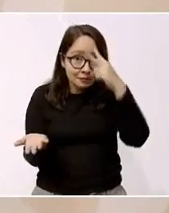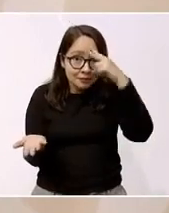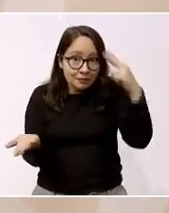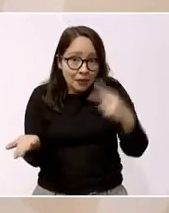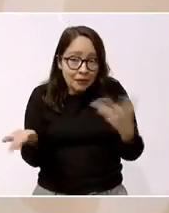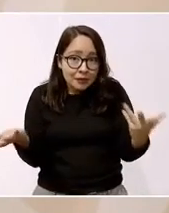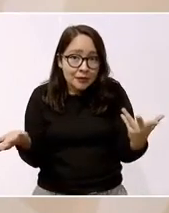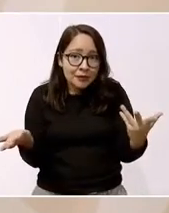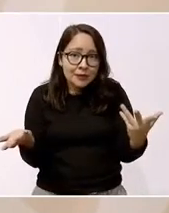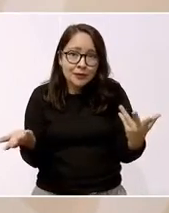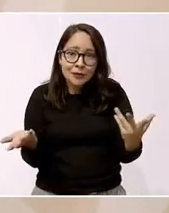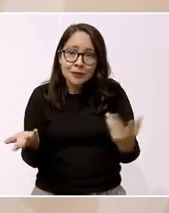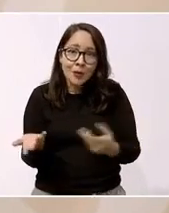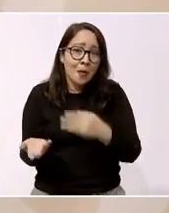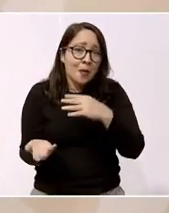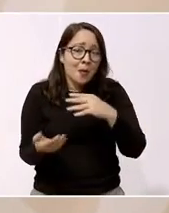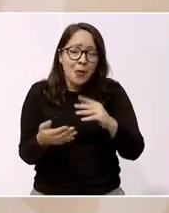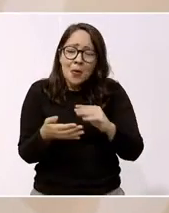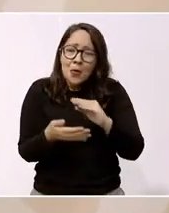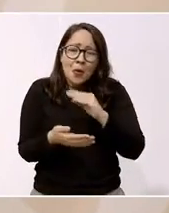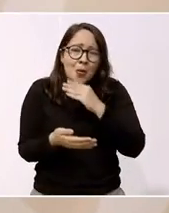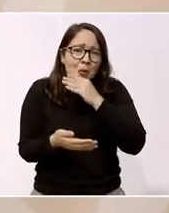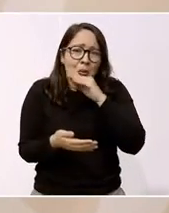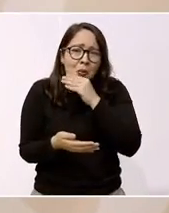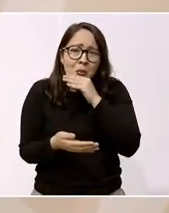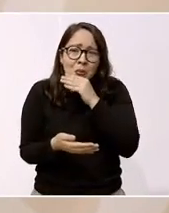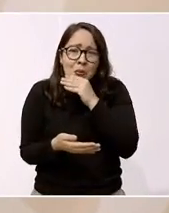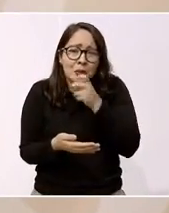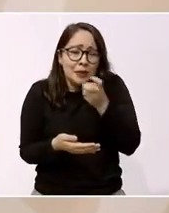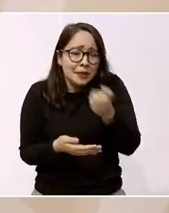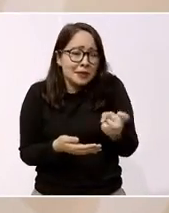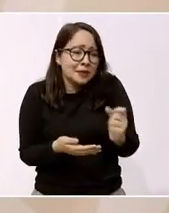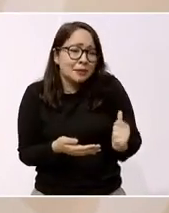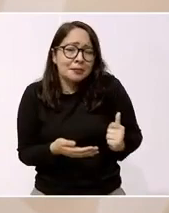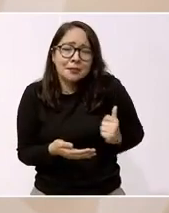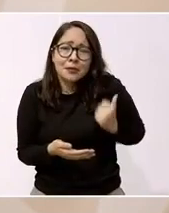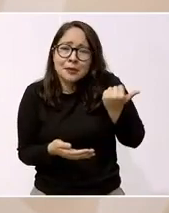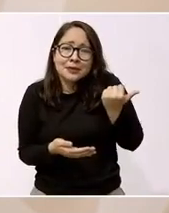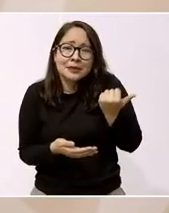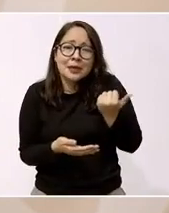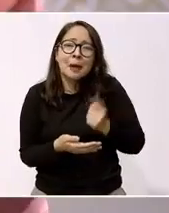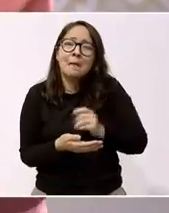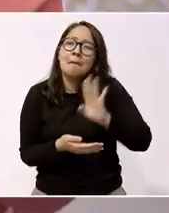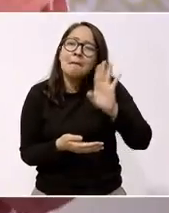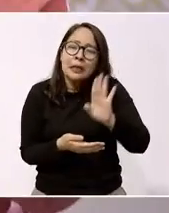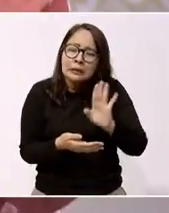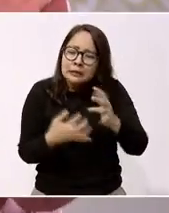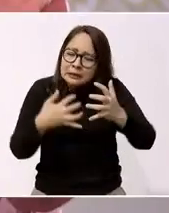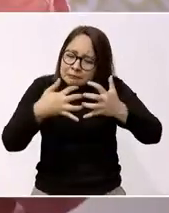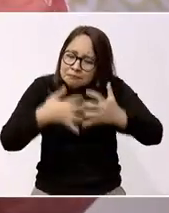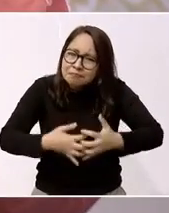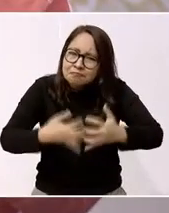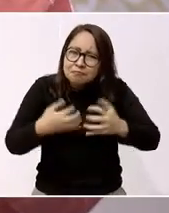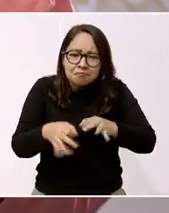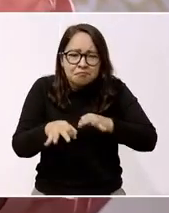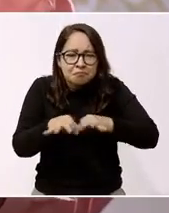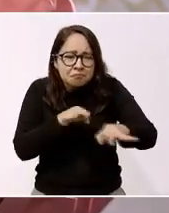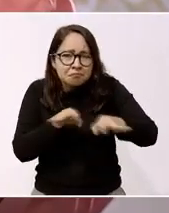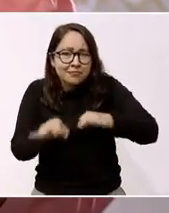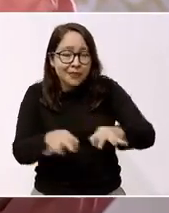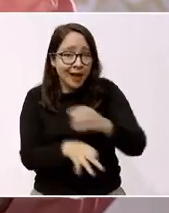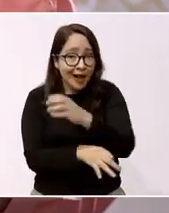es la gallina, es el puerquito, es la economía